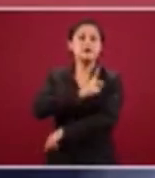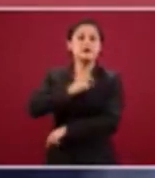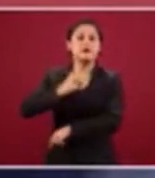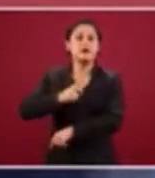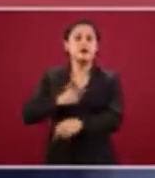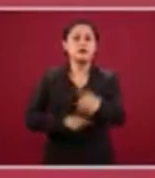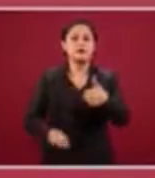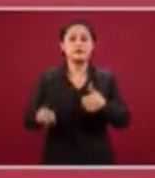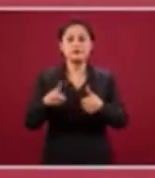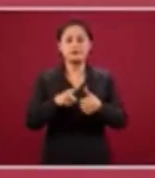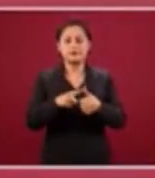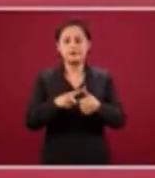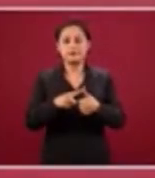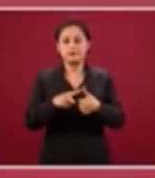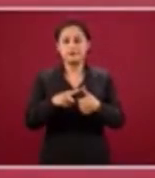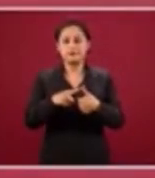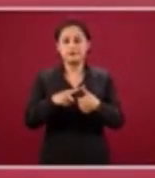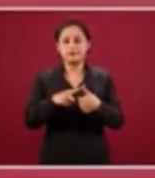Seis,